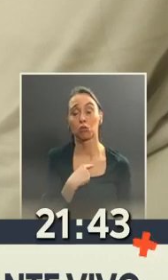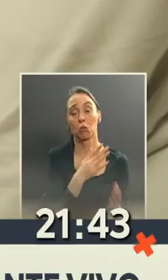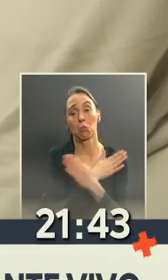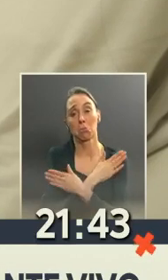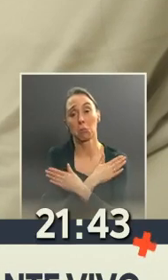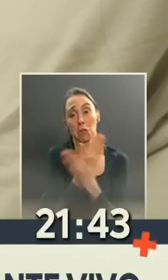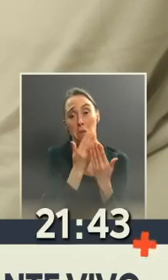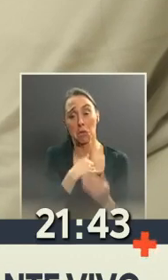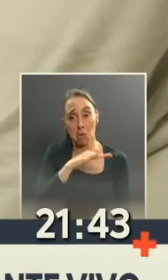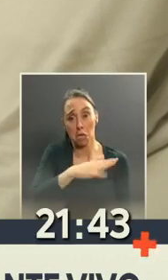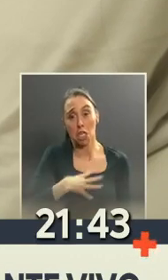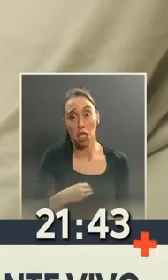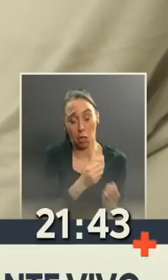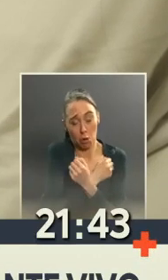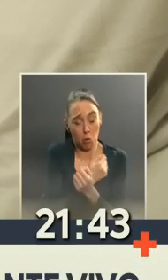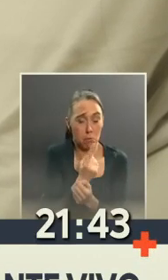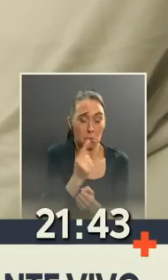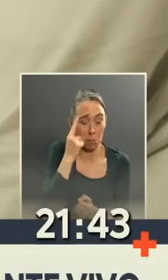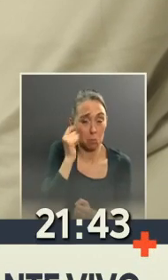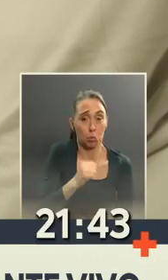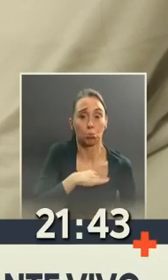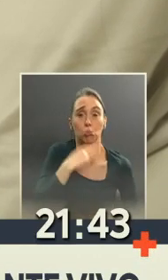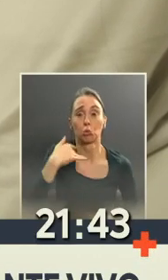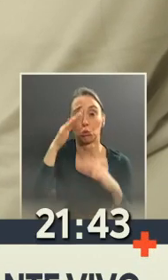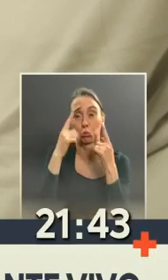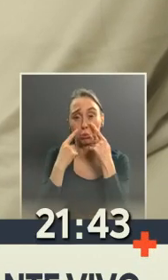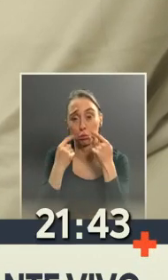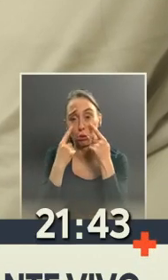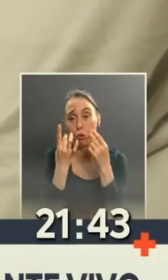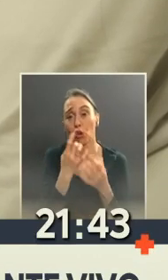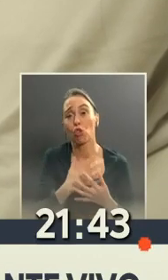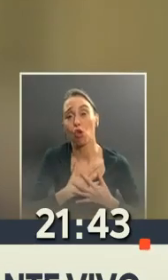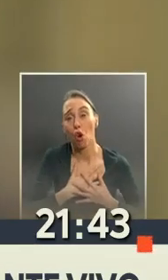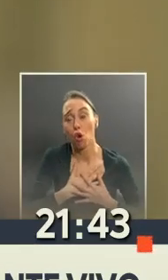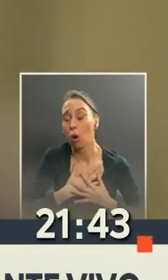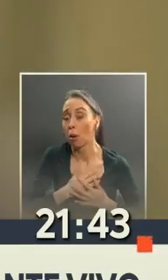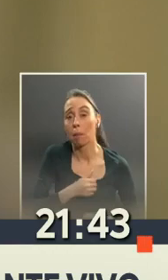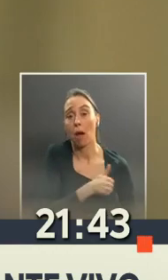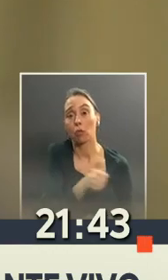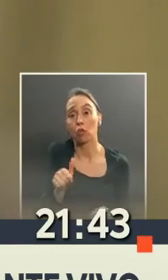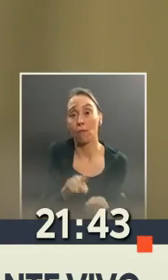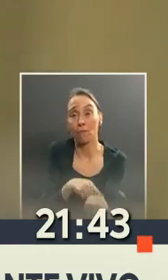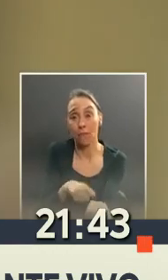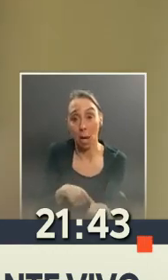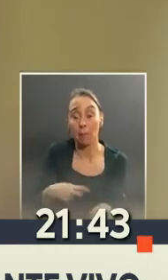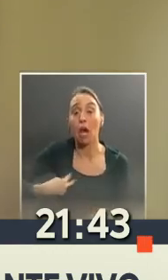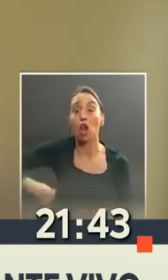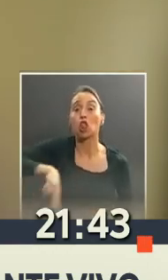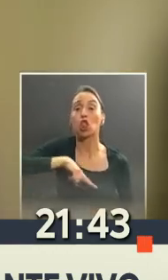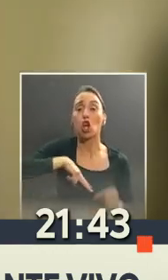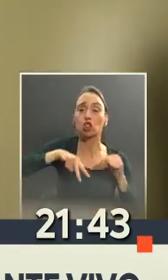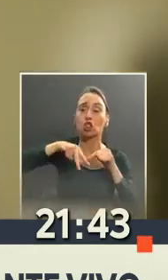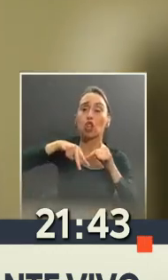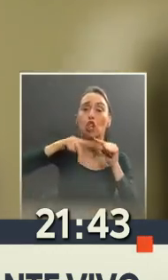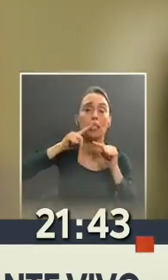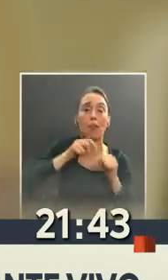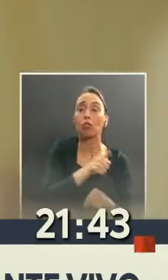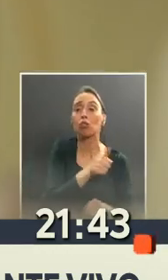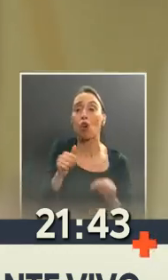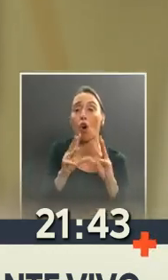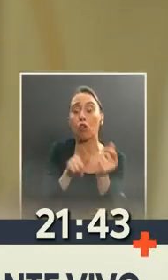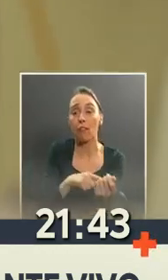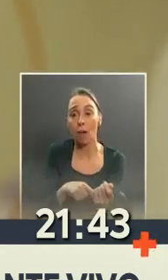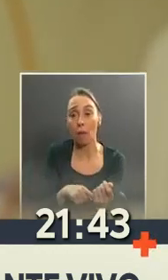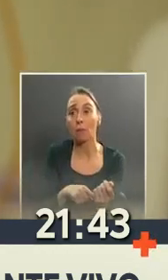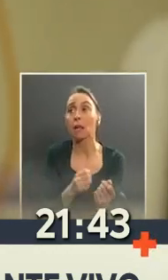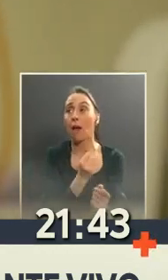hijo. Fue sumamente doloroso para todos nosotros. Unos otros que involucra a su familia completa son varios